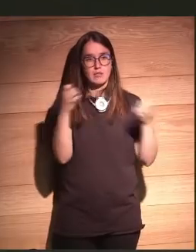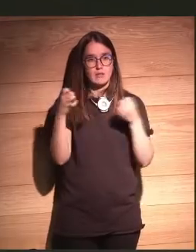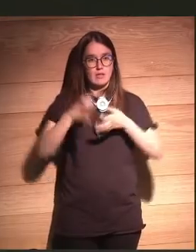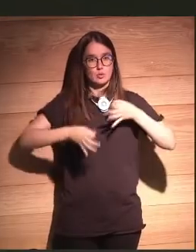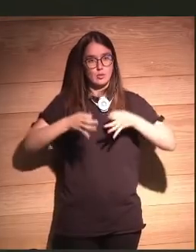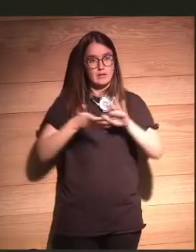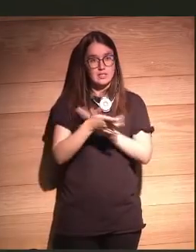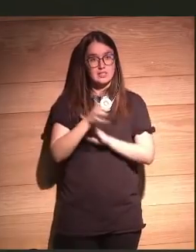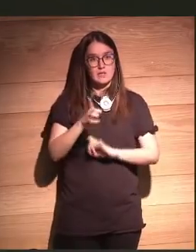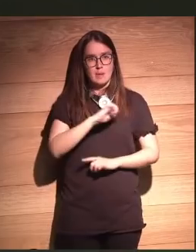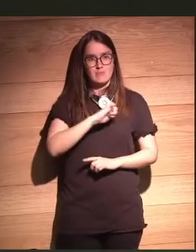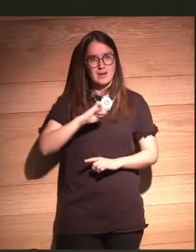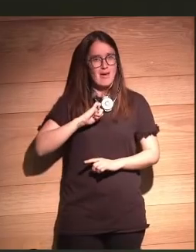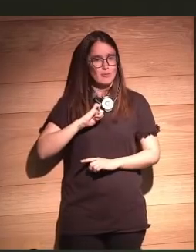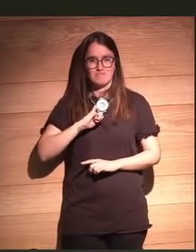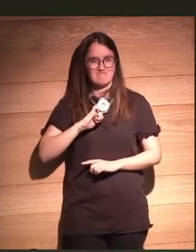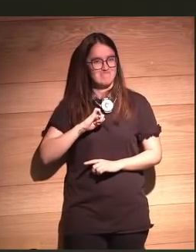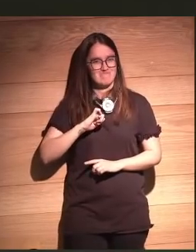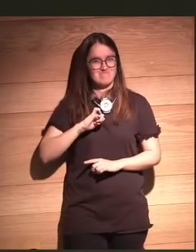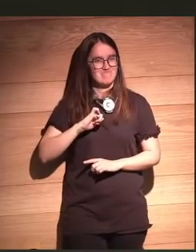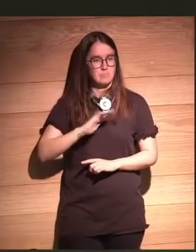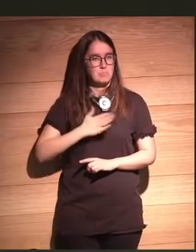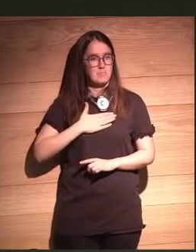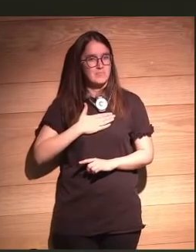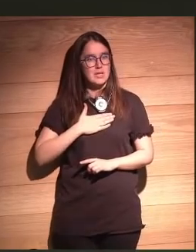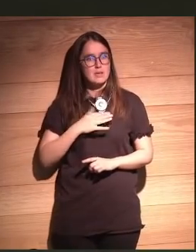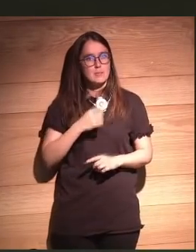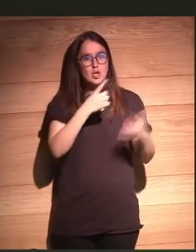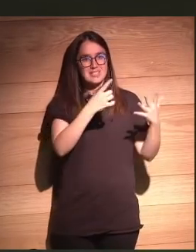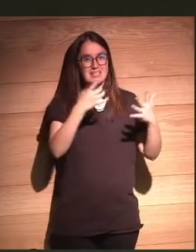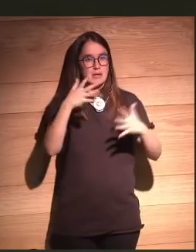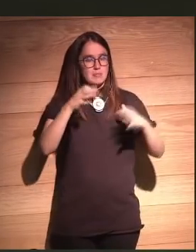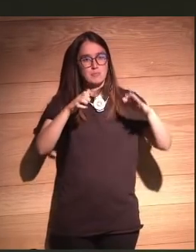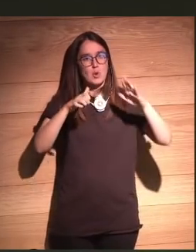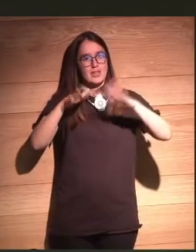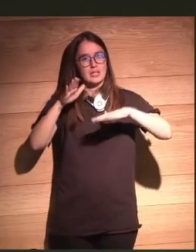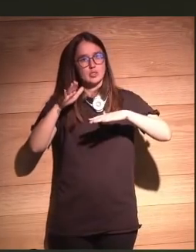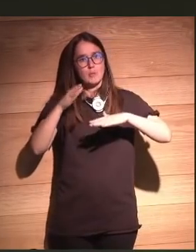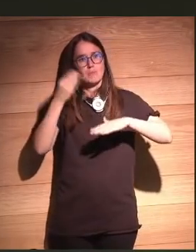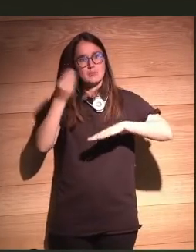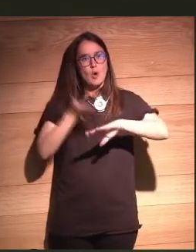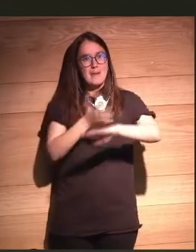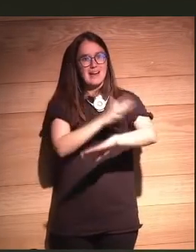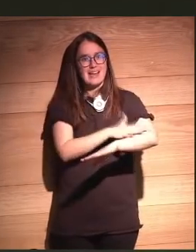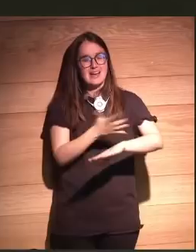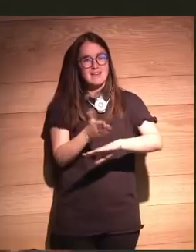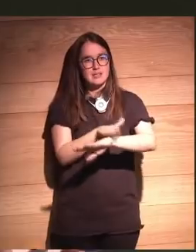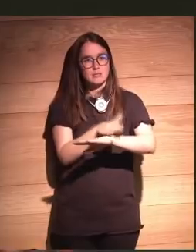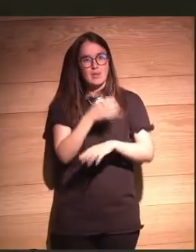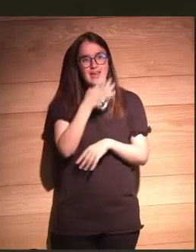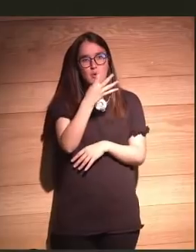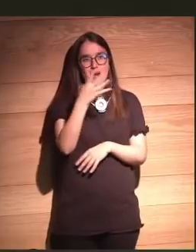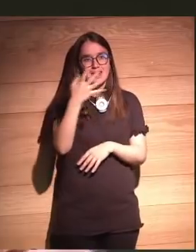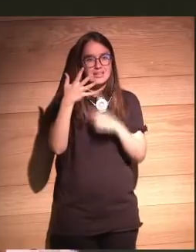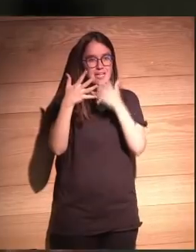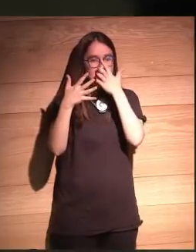jurídicas. Ya no es todo particulares, pero es que del otro 60 y pico por ciento vemos casos como en Baleares, que han forzado a